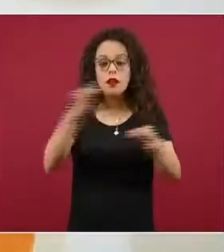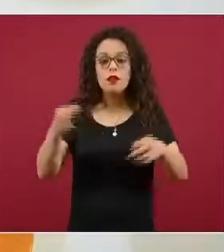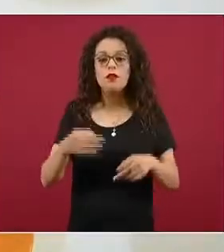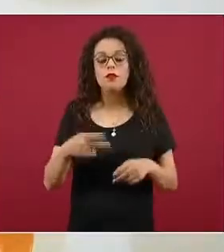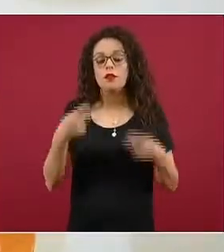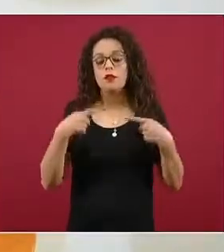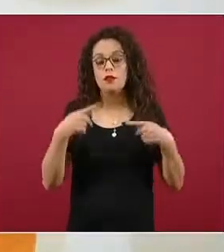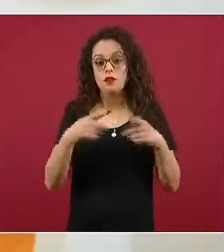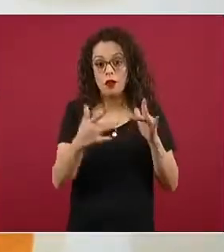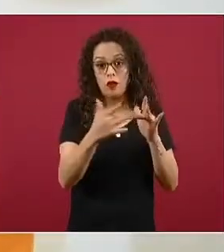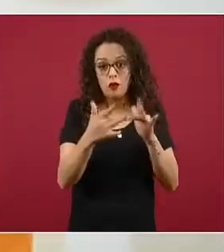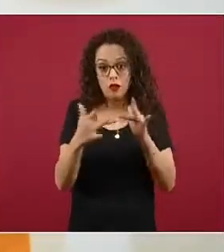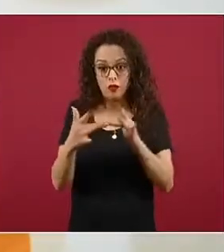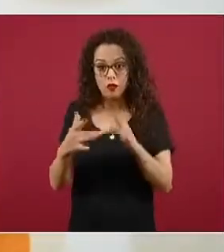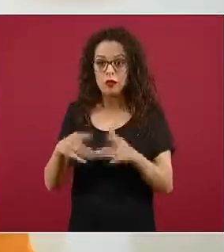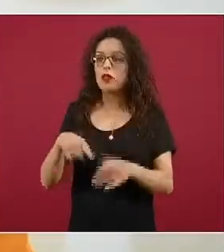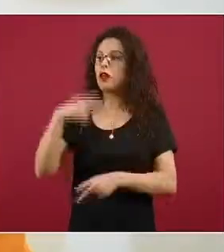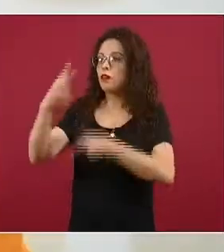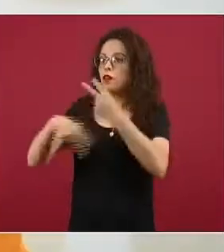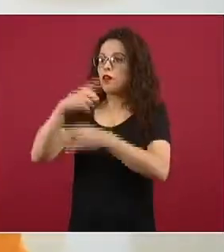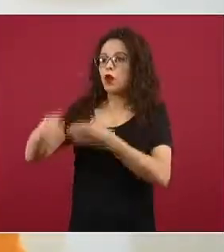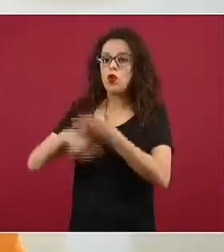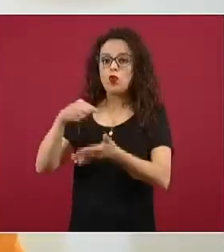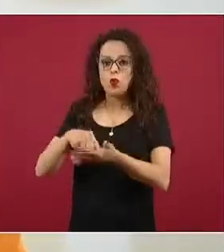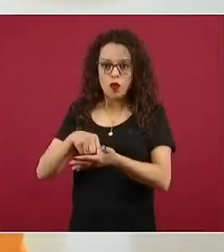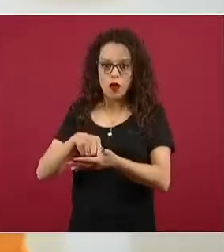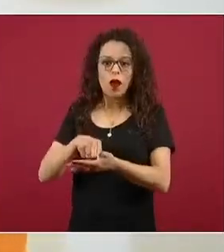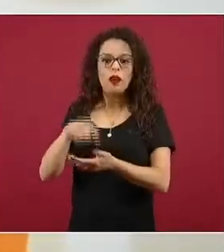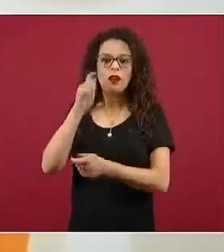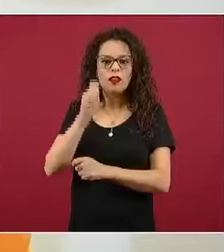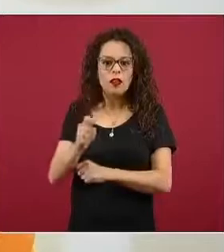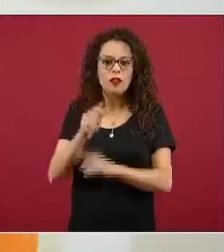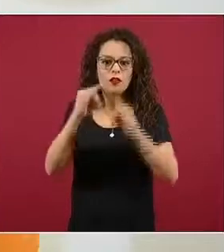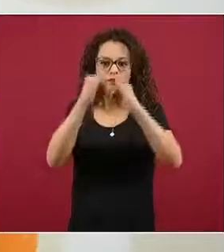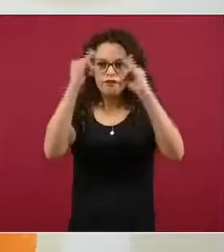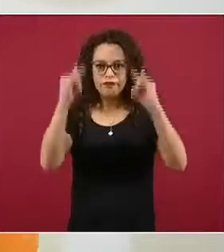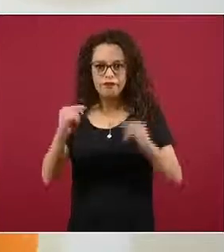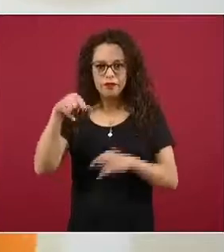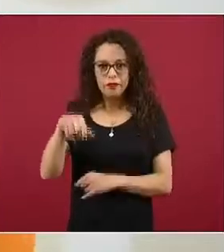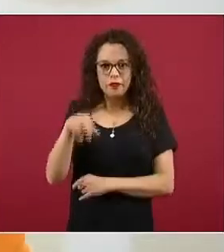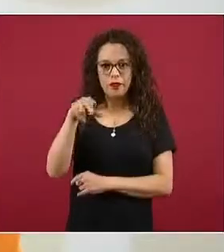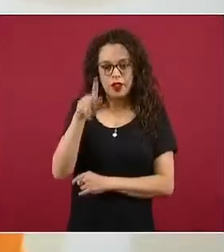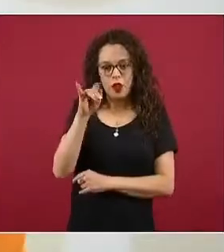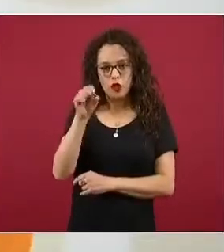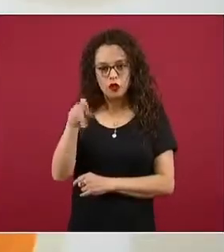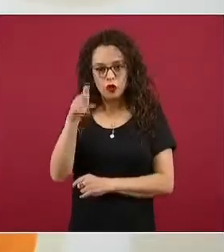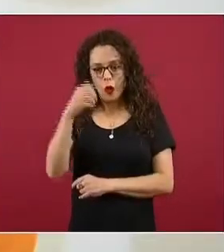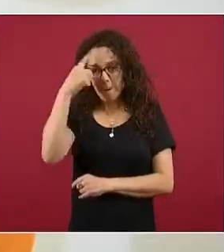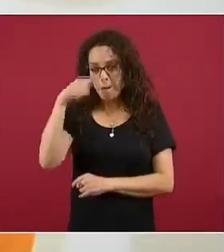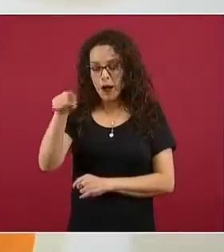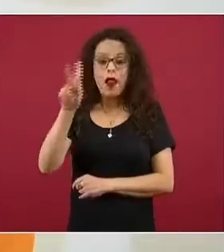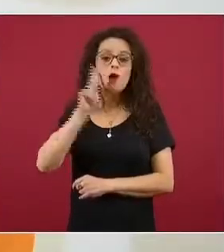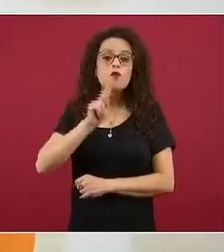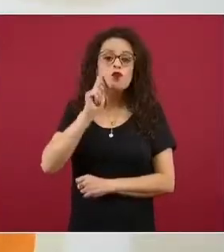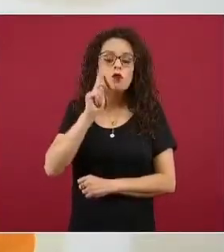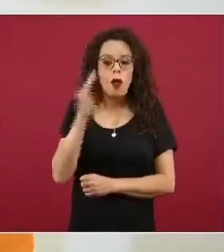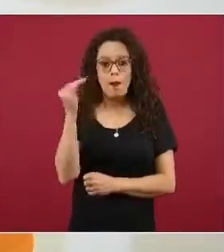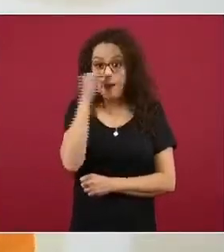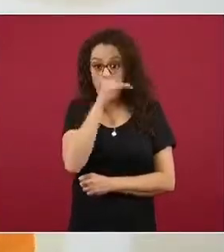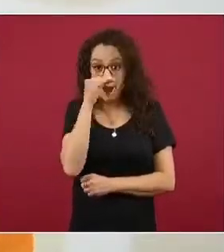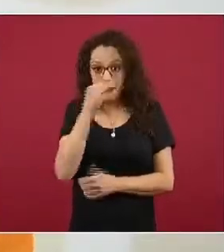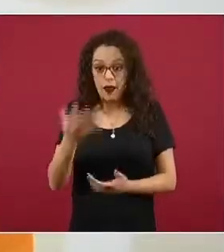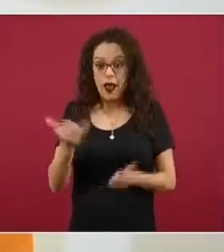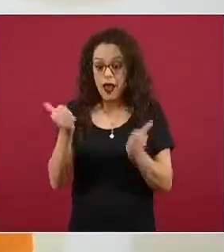a un centro de salud donde hay la posibilidad de una toma de muestra de manera gratuita y ahora con las pruebas de antígeno de tener